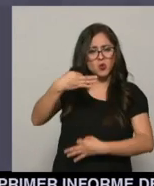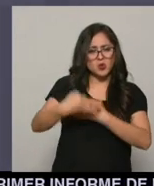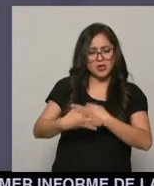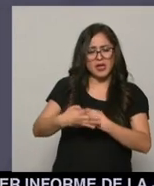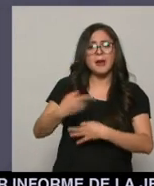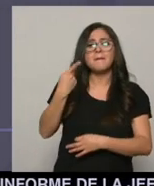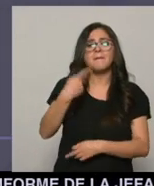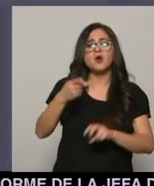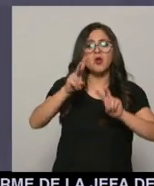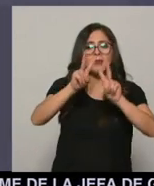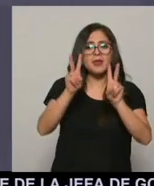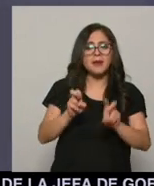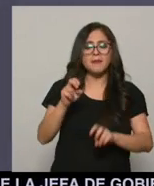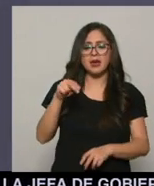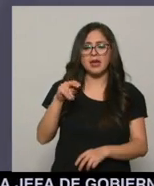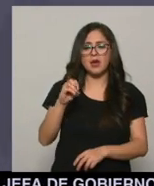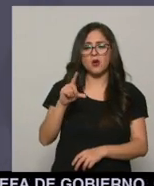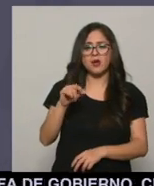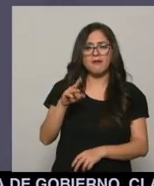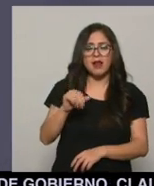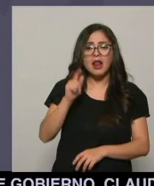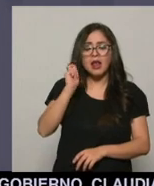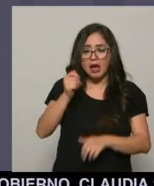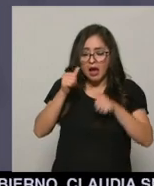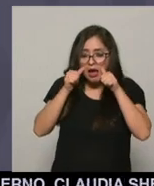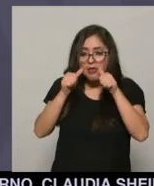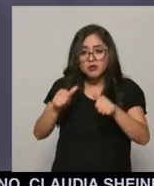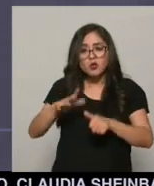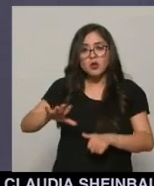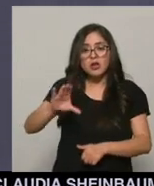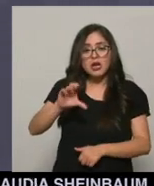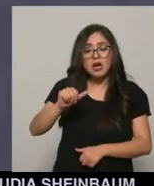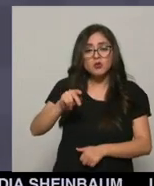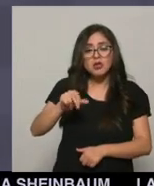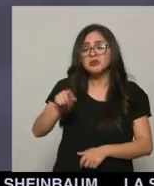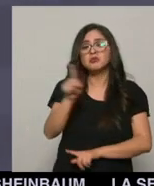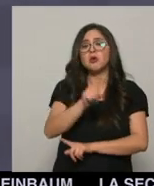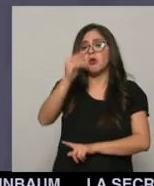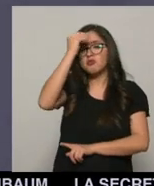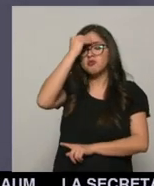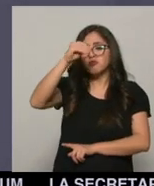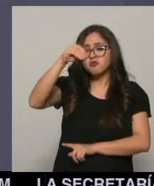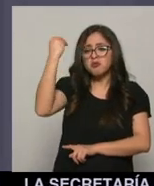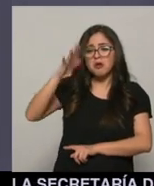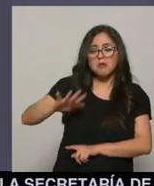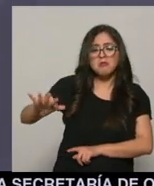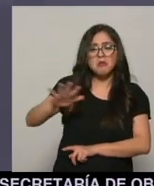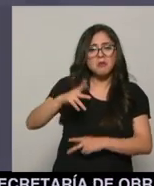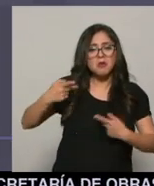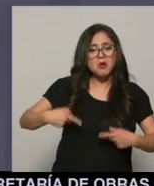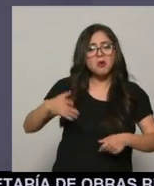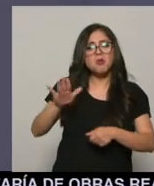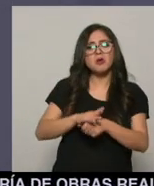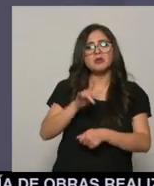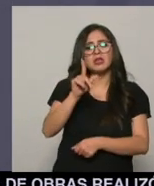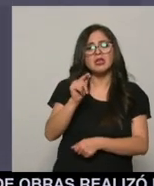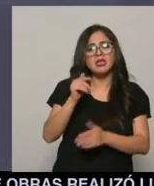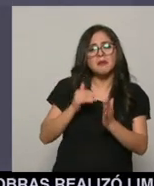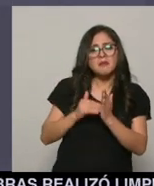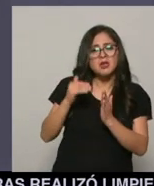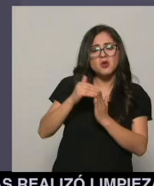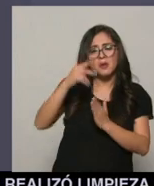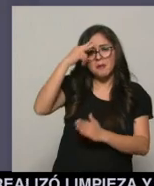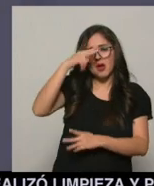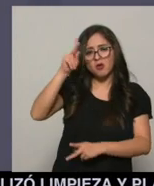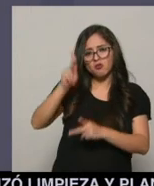modelo neoliberal no atacaron las causas. Mira, ahí te va. Abandonaron a la población, tenemos ahí 70 millones de mexicanos pobres. Ahorita que me